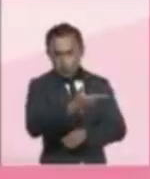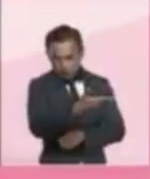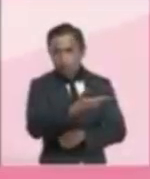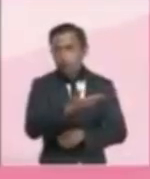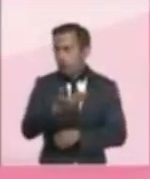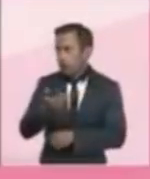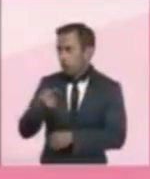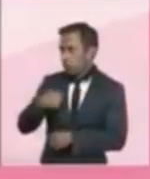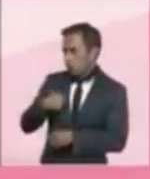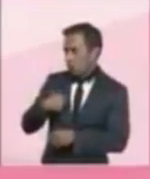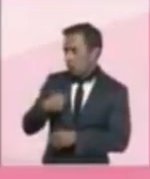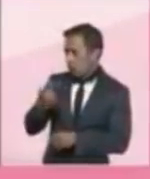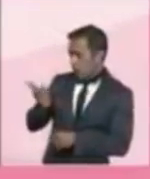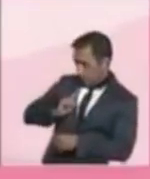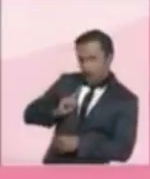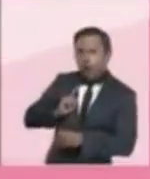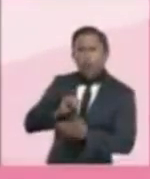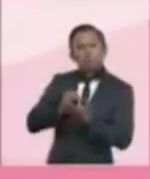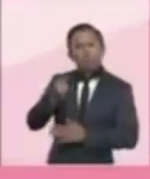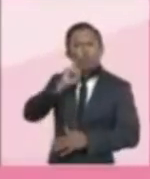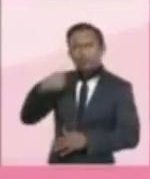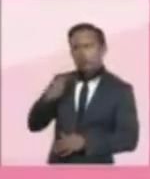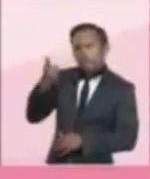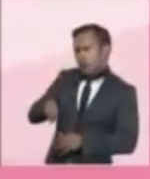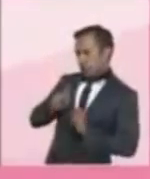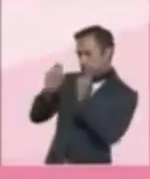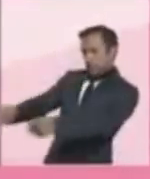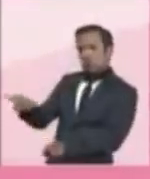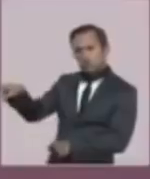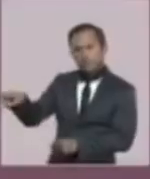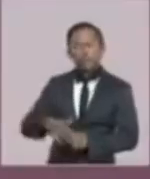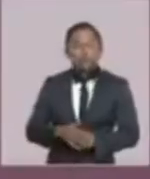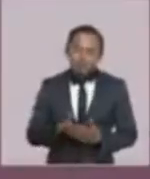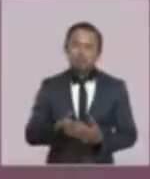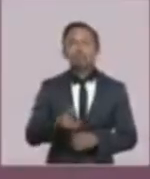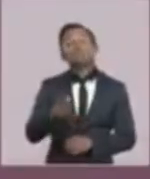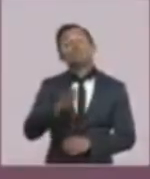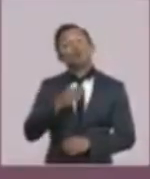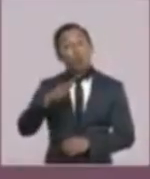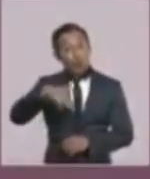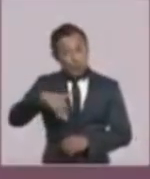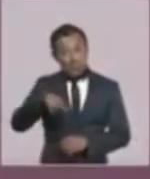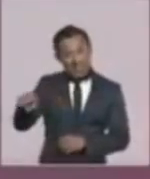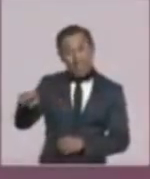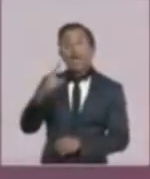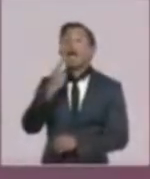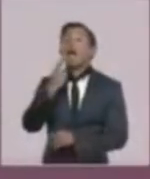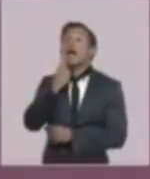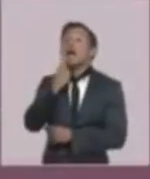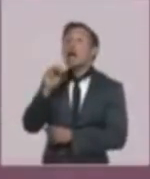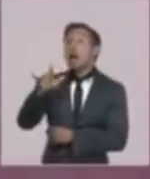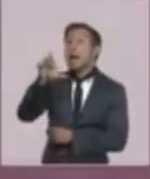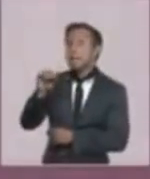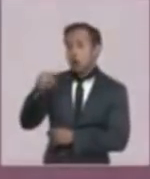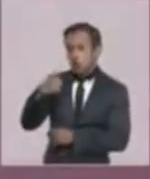Con mucho Ricardo gusto. Ricardo Anaya. Que quede constancia. Le hice una pregunta concreta a Andrés Manuel y no quiso contestar, porque engaña a